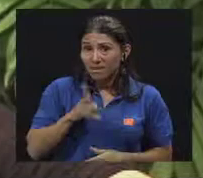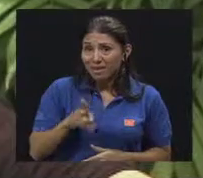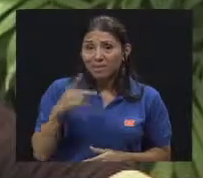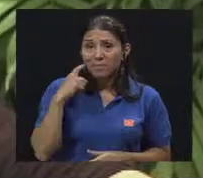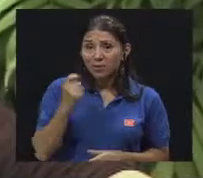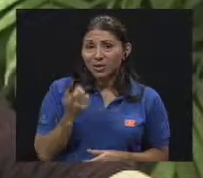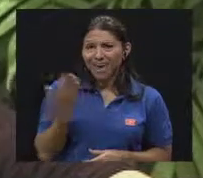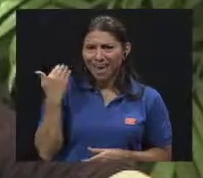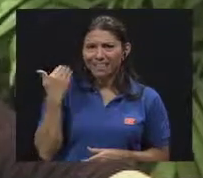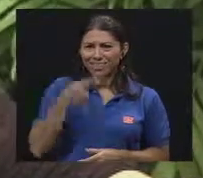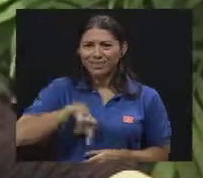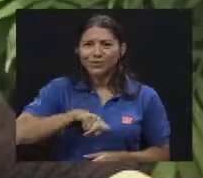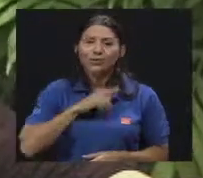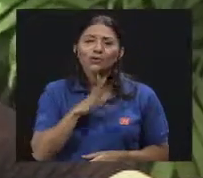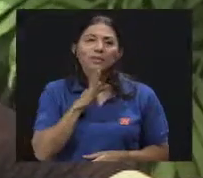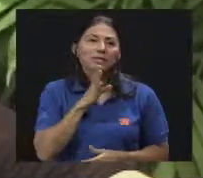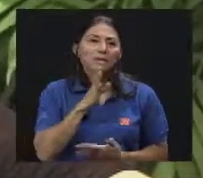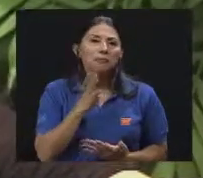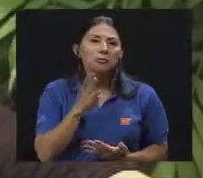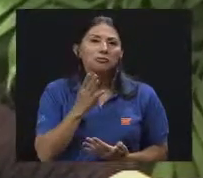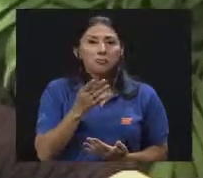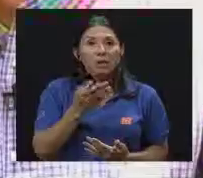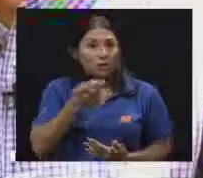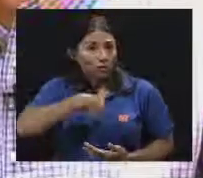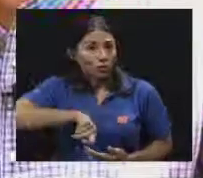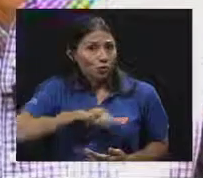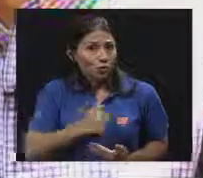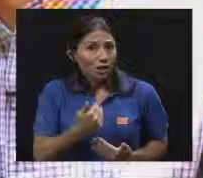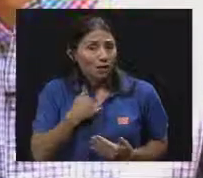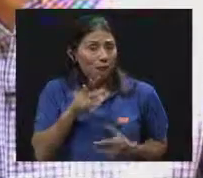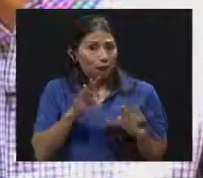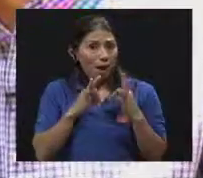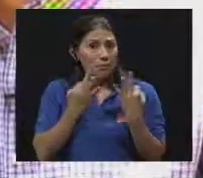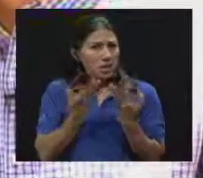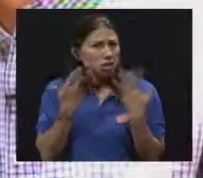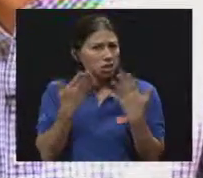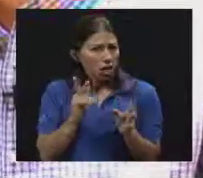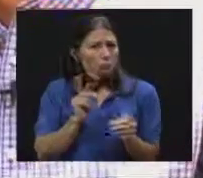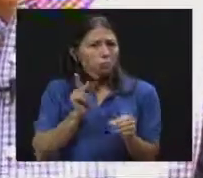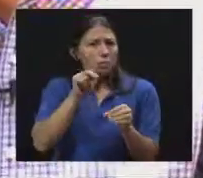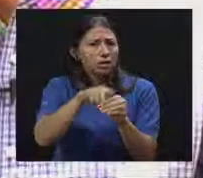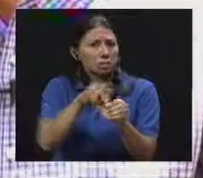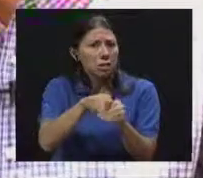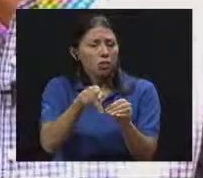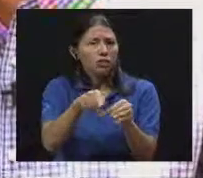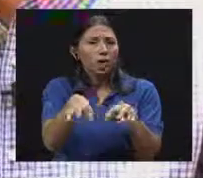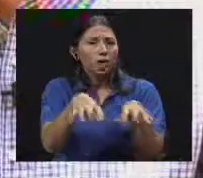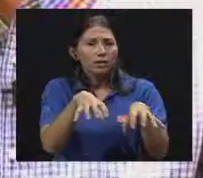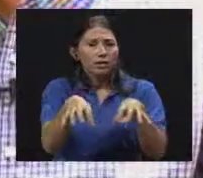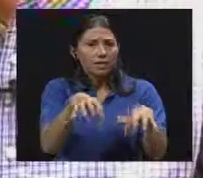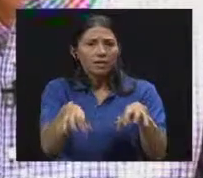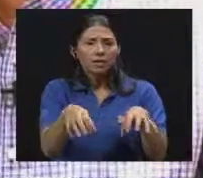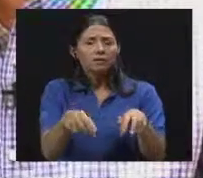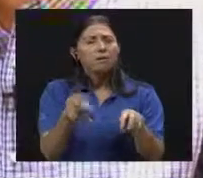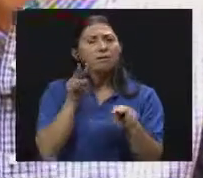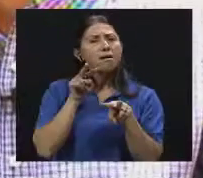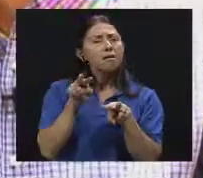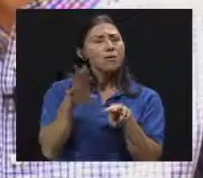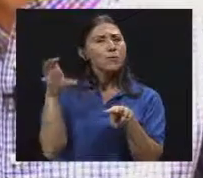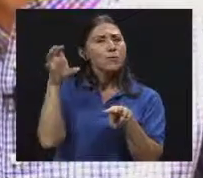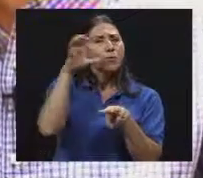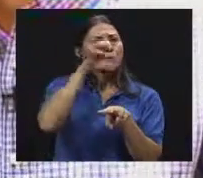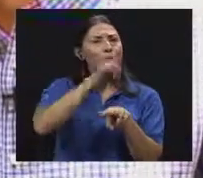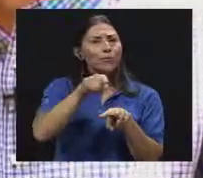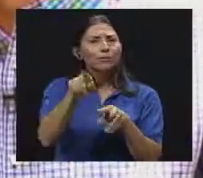conversábamos de que los que hemos tenido familiares que han participado de estas actividades, uno normalmente ve cómo les